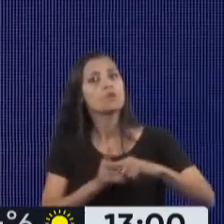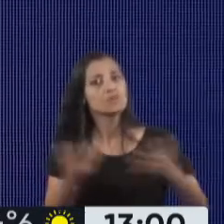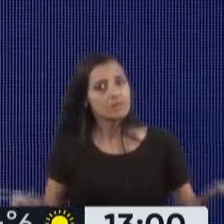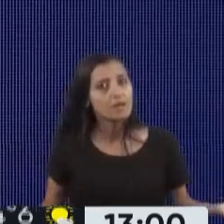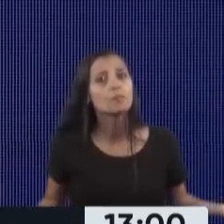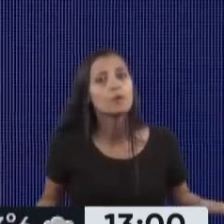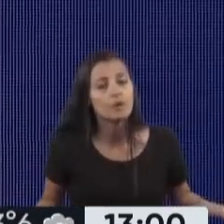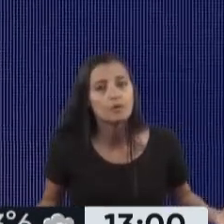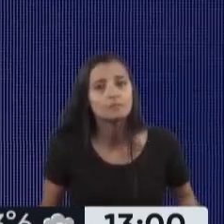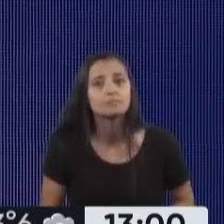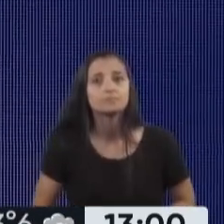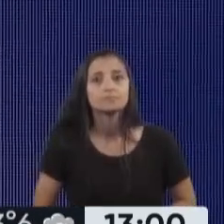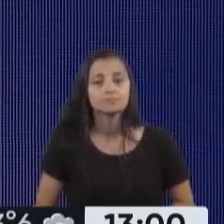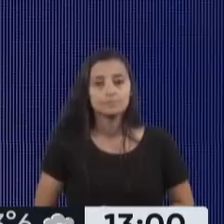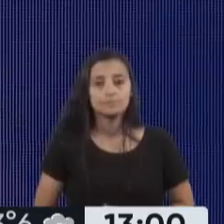Porque